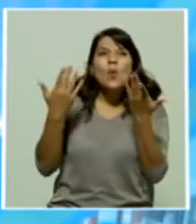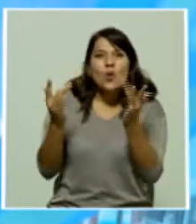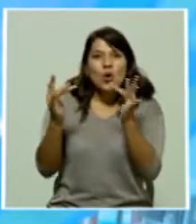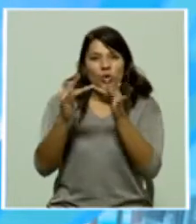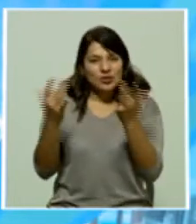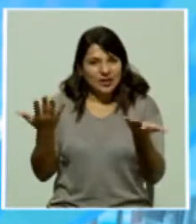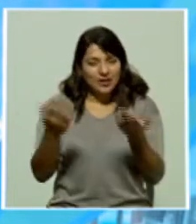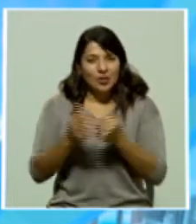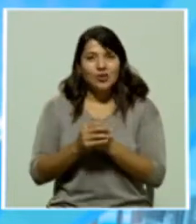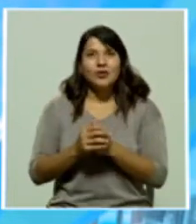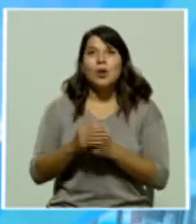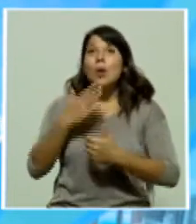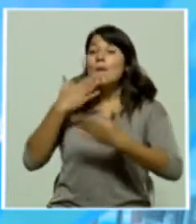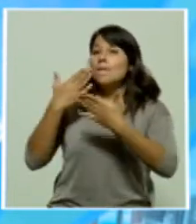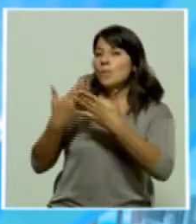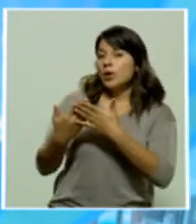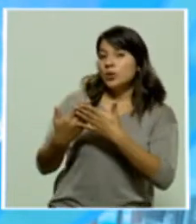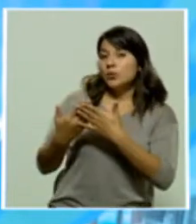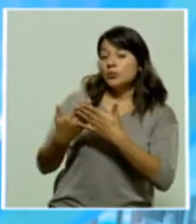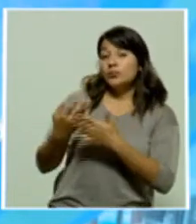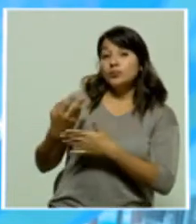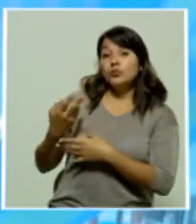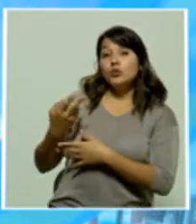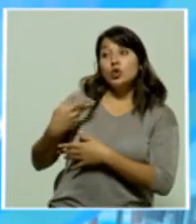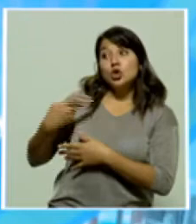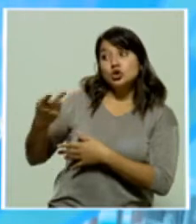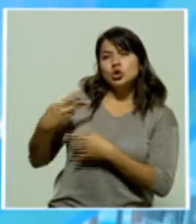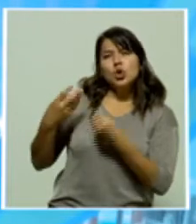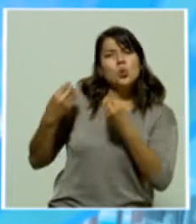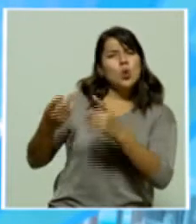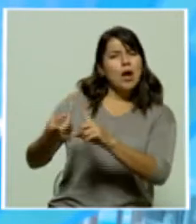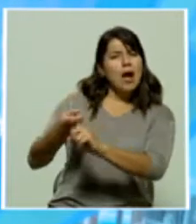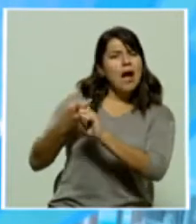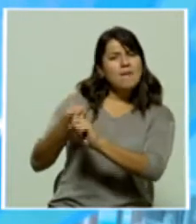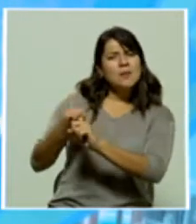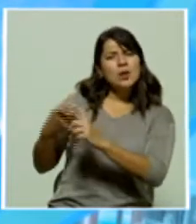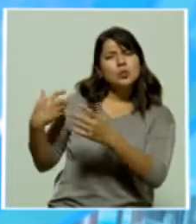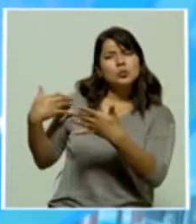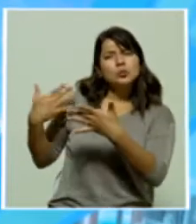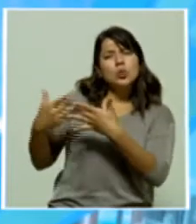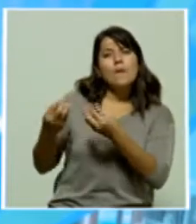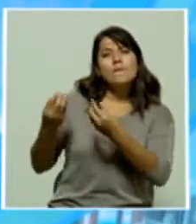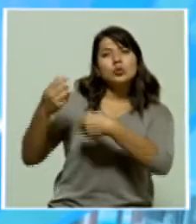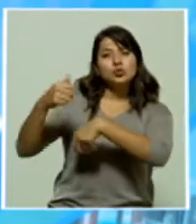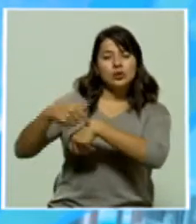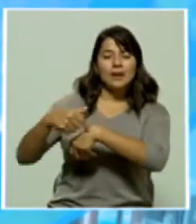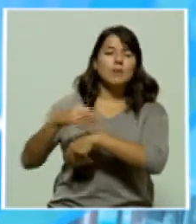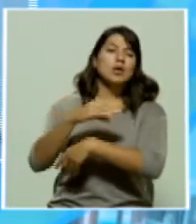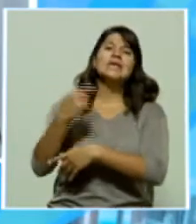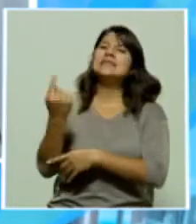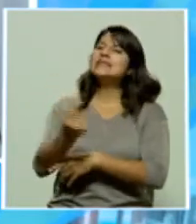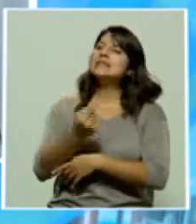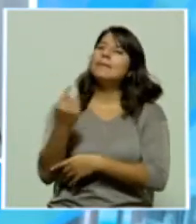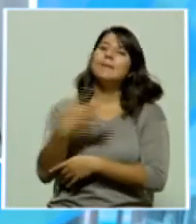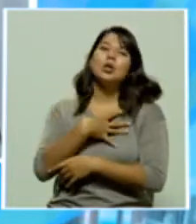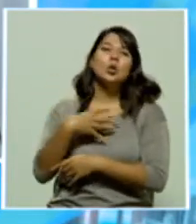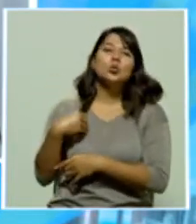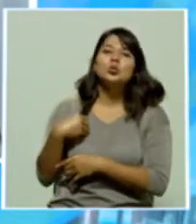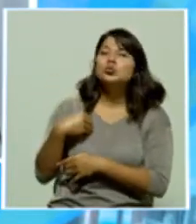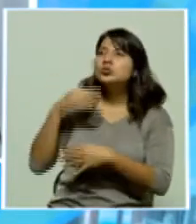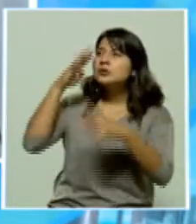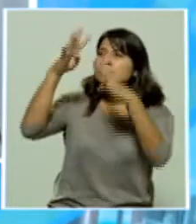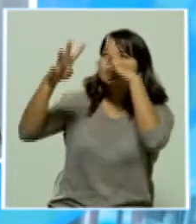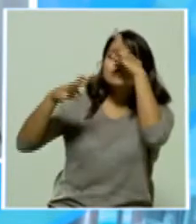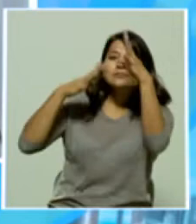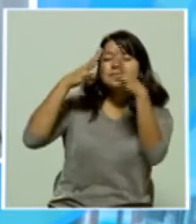Bueno, nosotros somos muy amigos desde hace mucho tiempo. Y siempre nos gusta estar creando